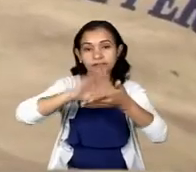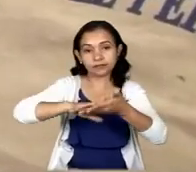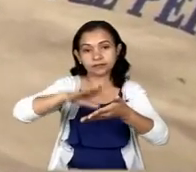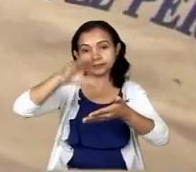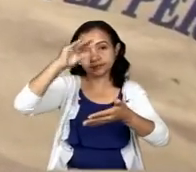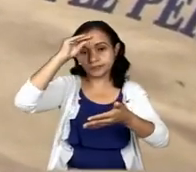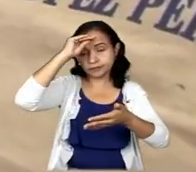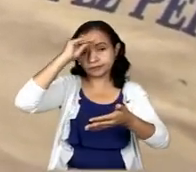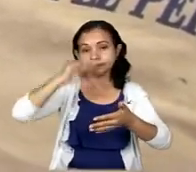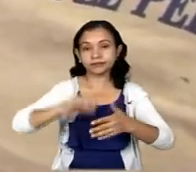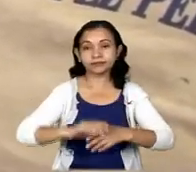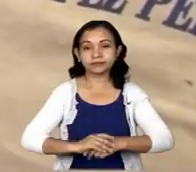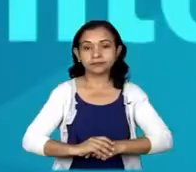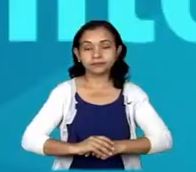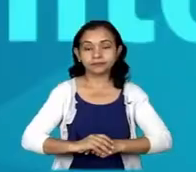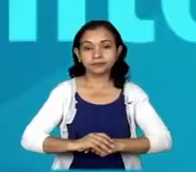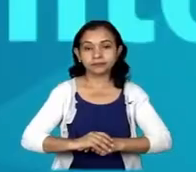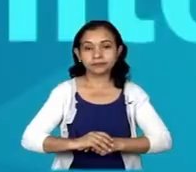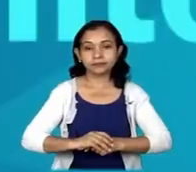aprendizaje.